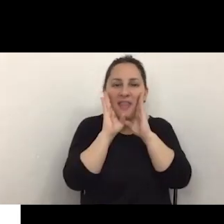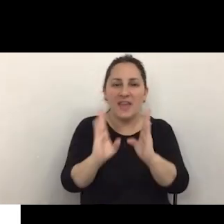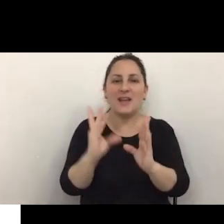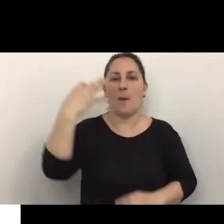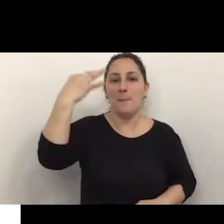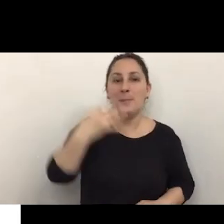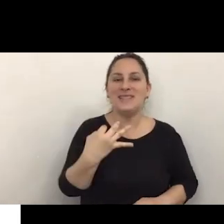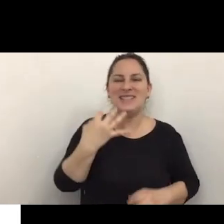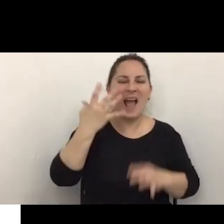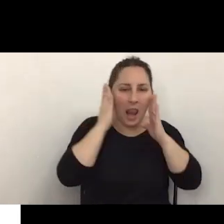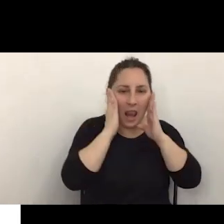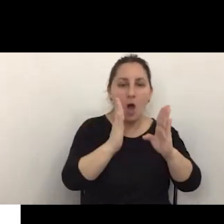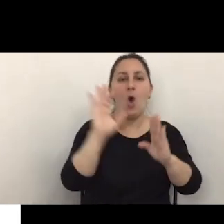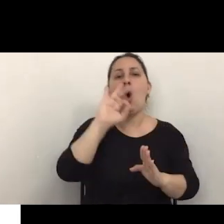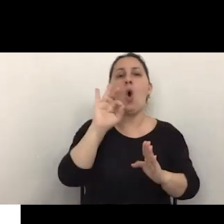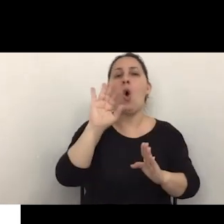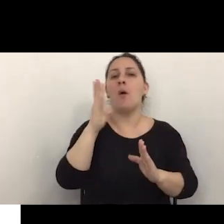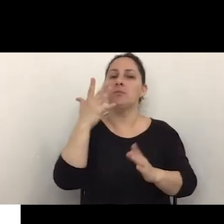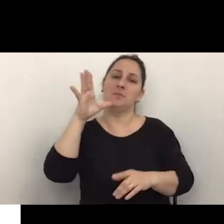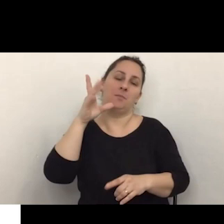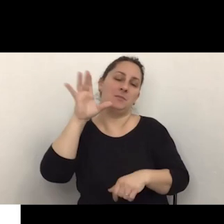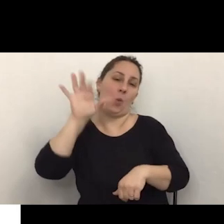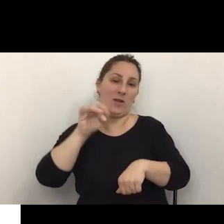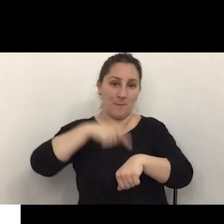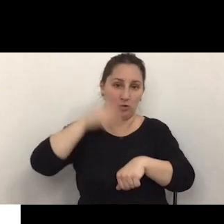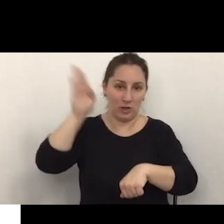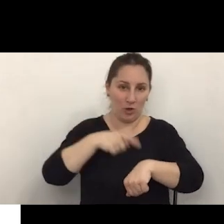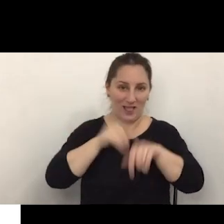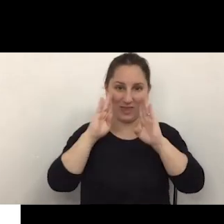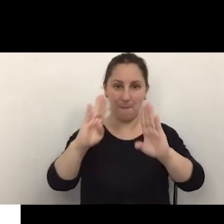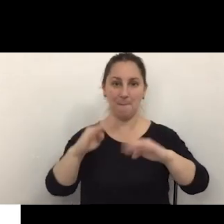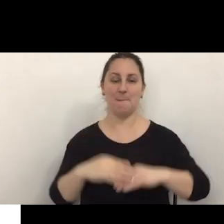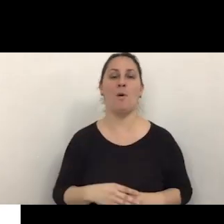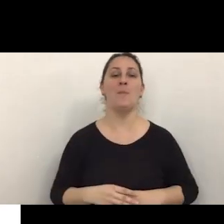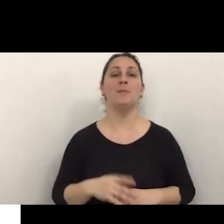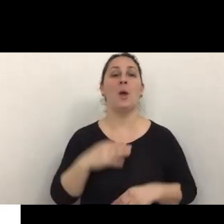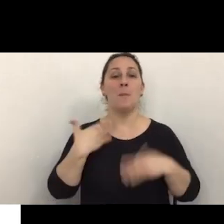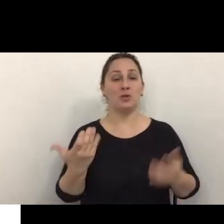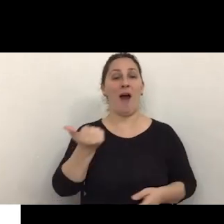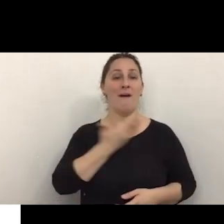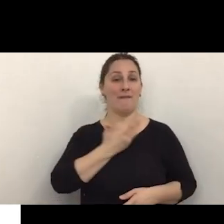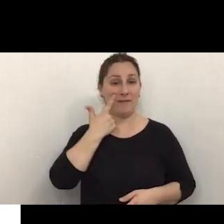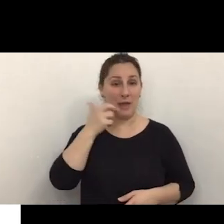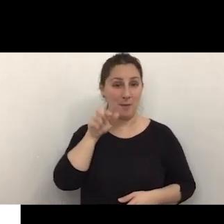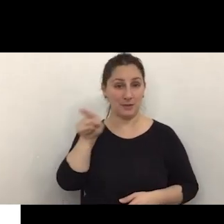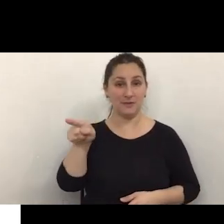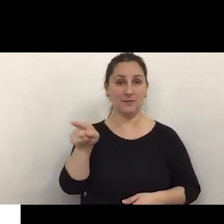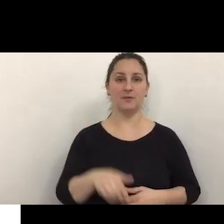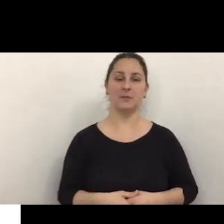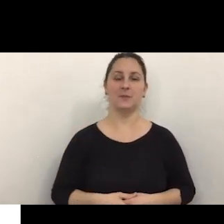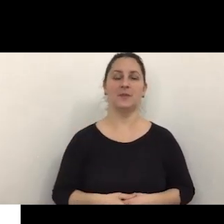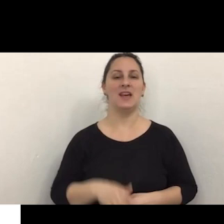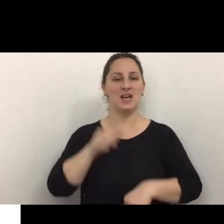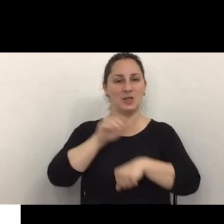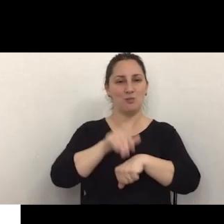sea exclusiva o parcial. Y a ello, la Administración Federal de Ingresos Públicos es la